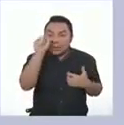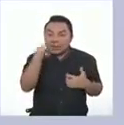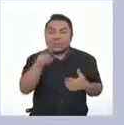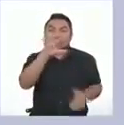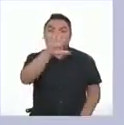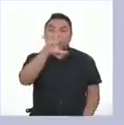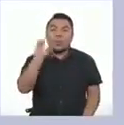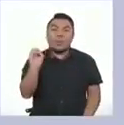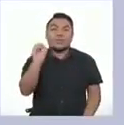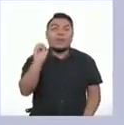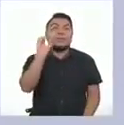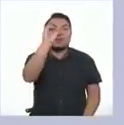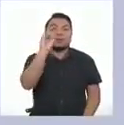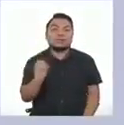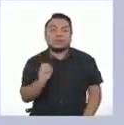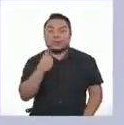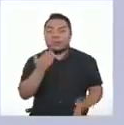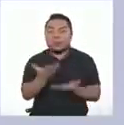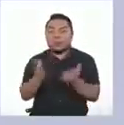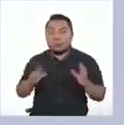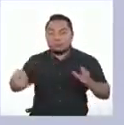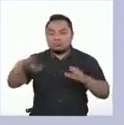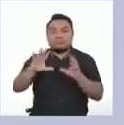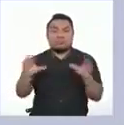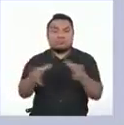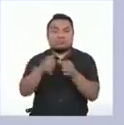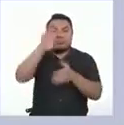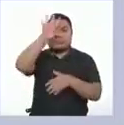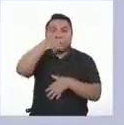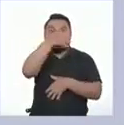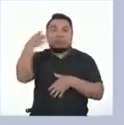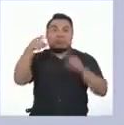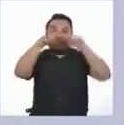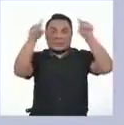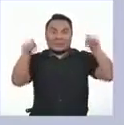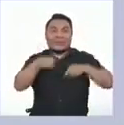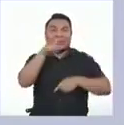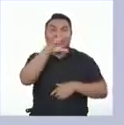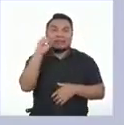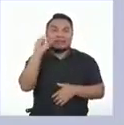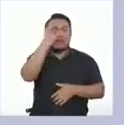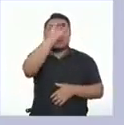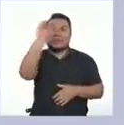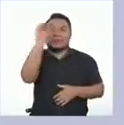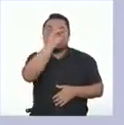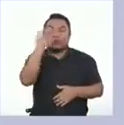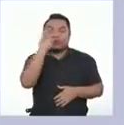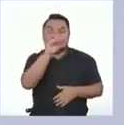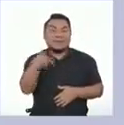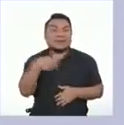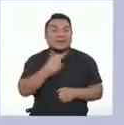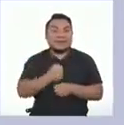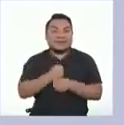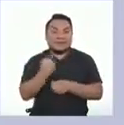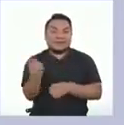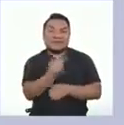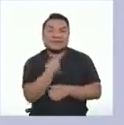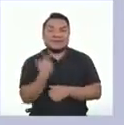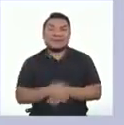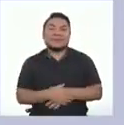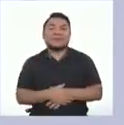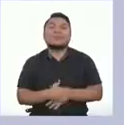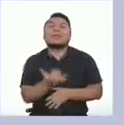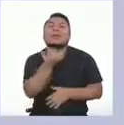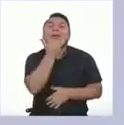el 50% de una cantidad en el cuadrado de 100 cuadraditos que hemos venido trabajando,